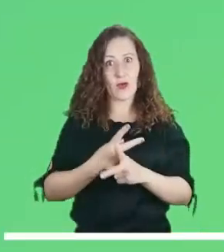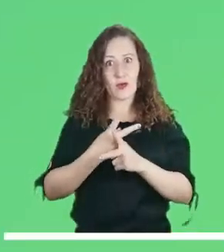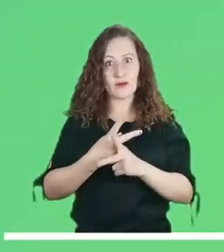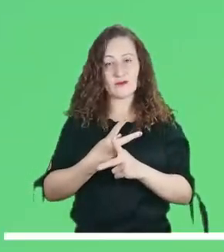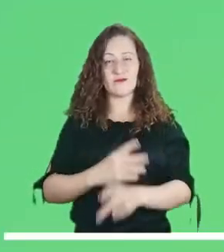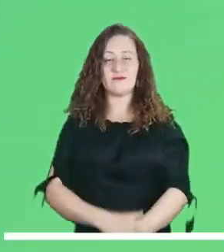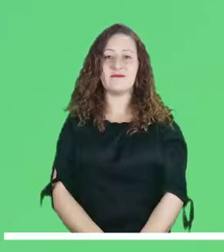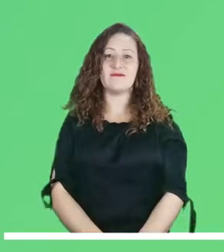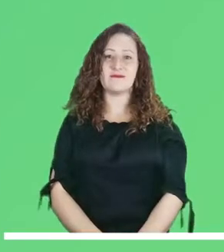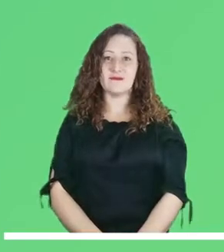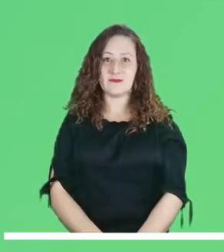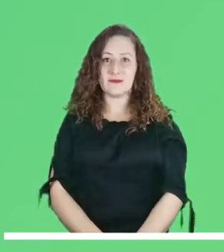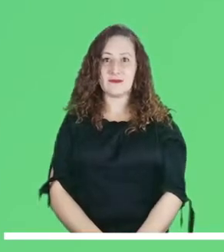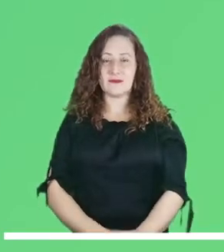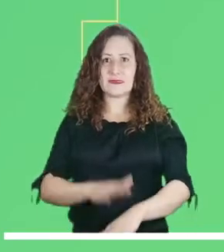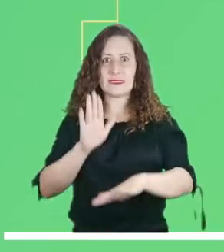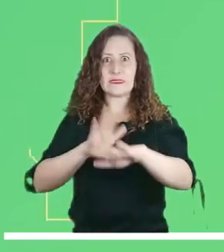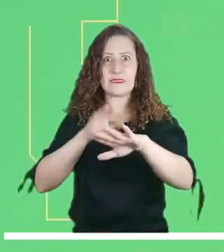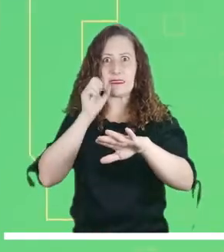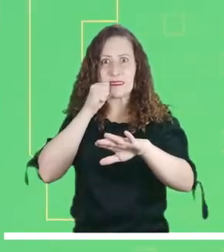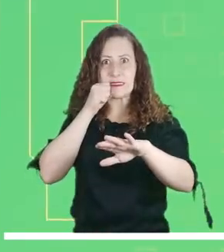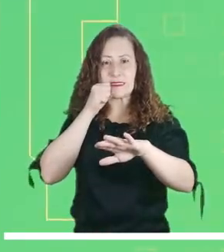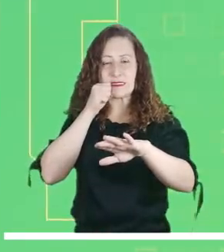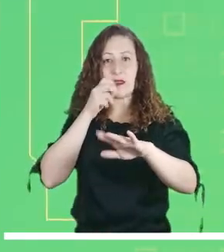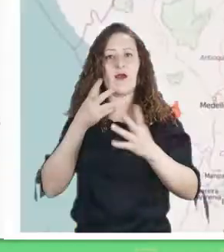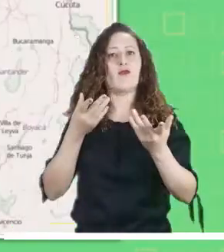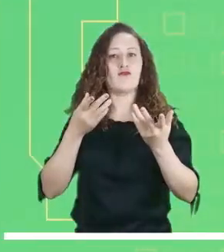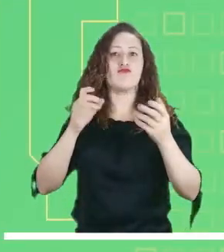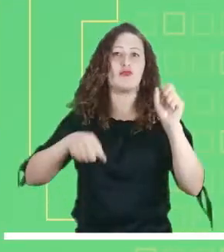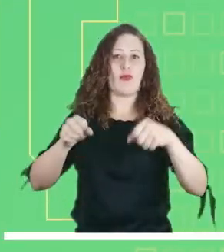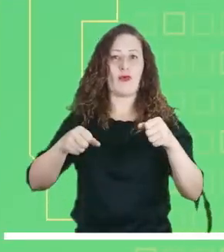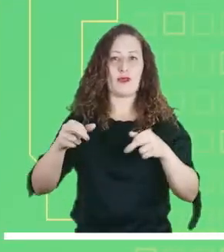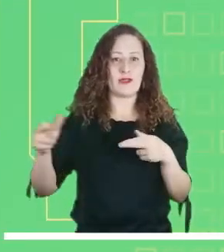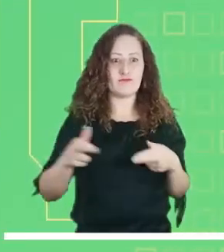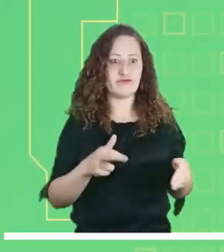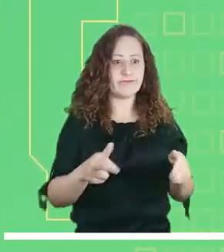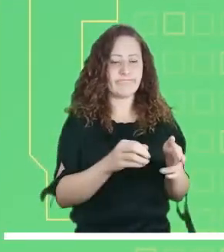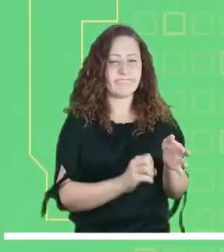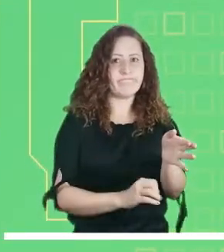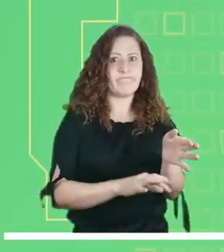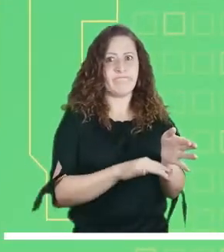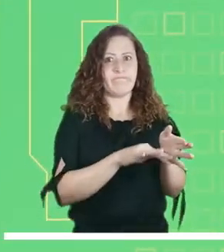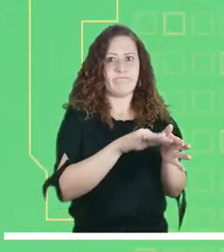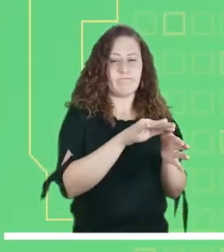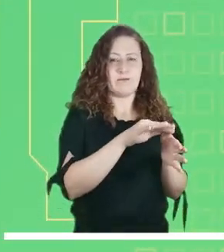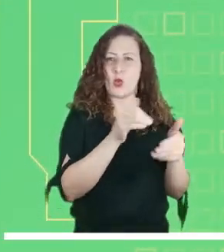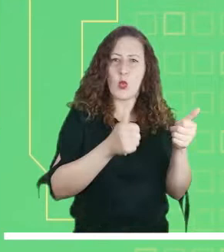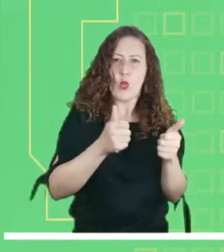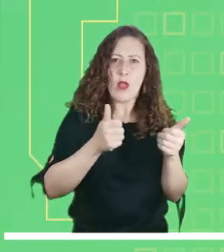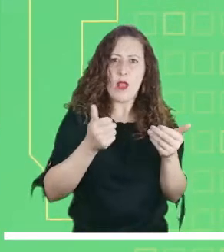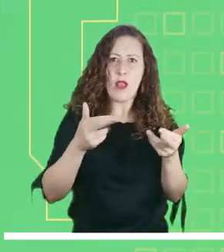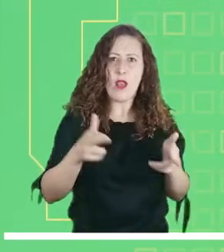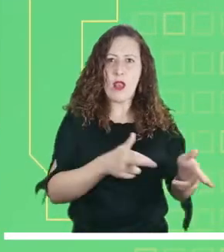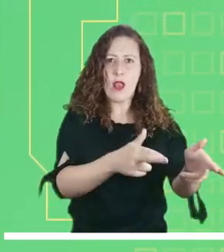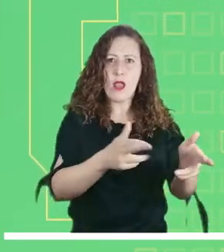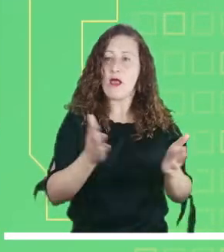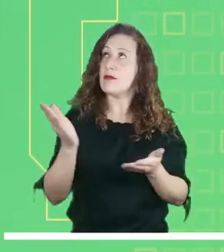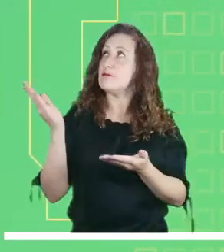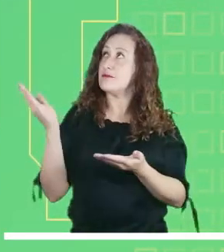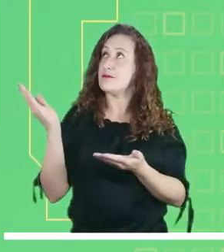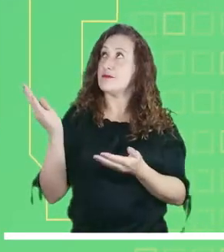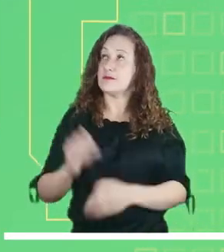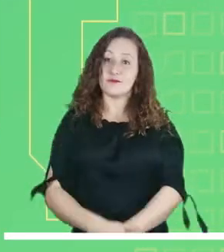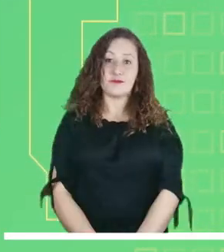tenues. Veamos ahora las alertas que se encuentran activas. Alerta naranja por probabilidad de